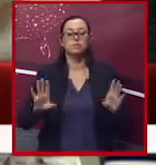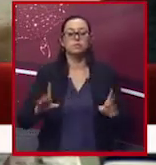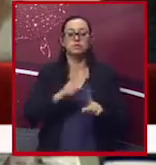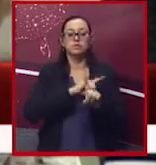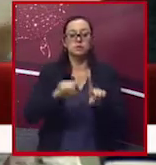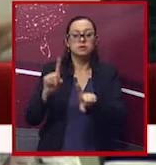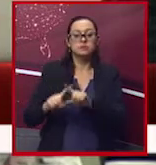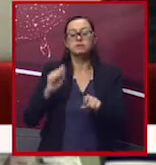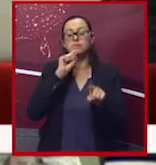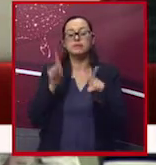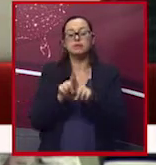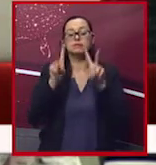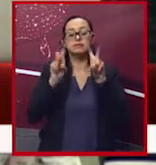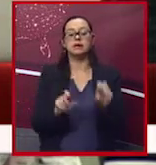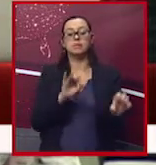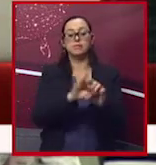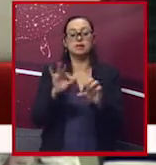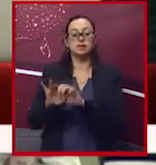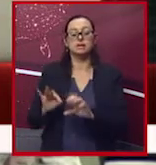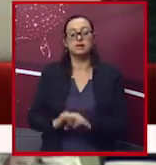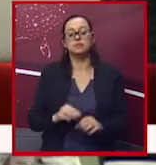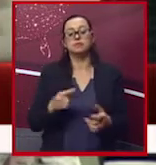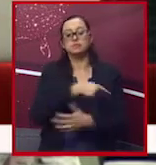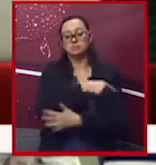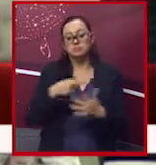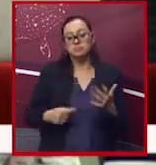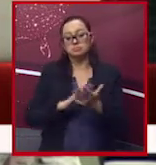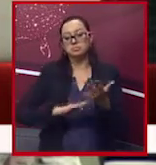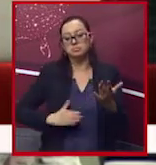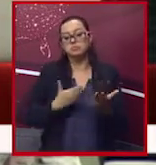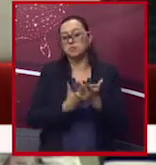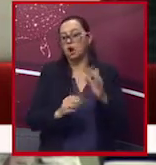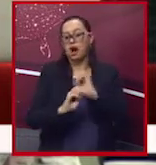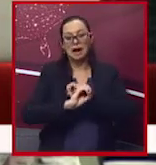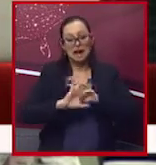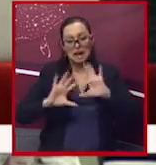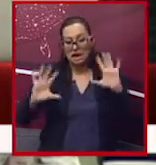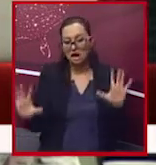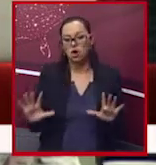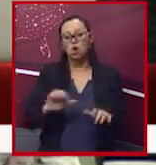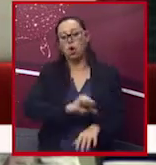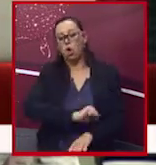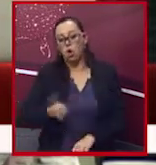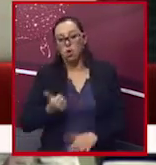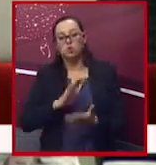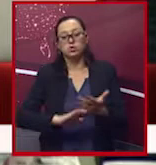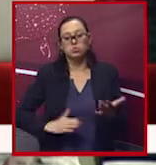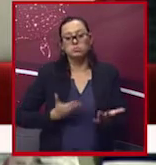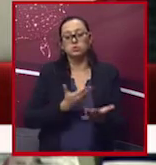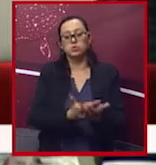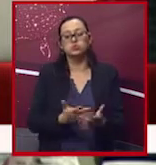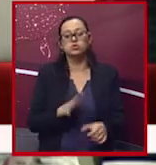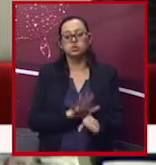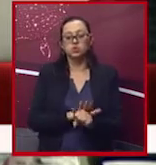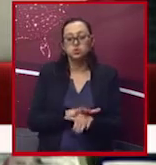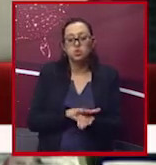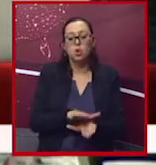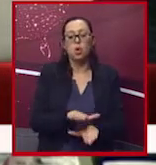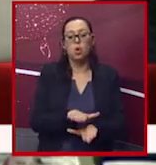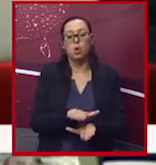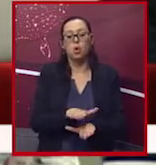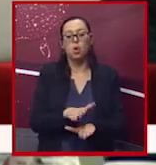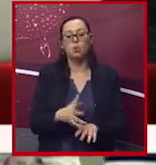carácter electoral y de lesa humanidad. Hay un planteamiento concreto. Hay otro planteamiento con motivo de